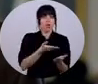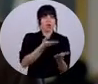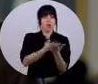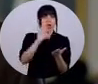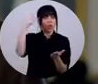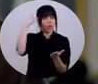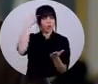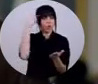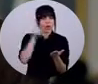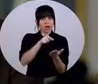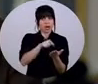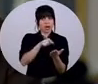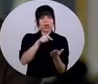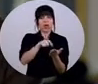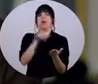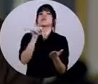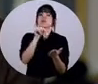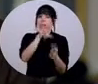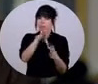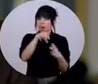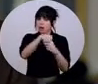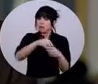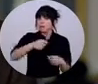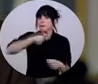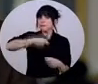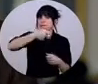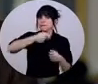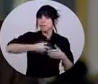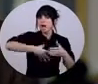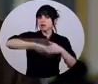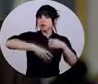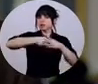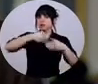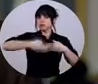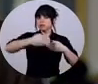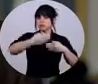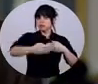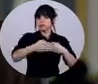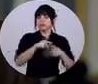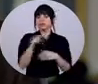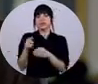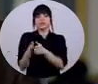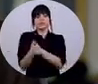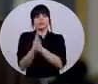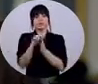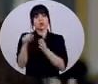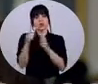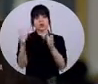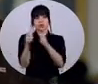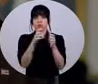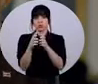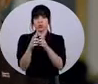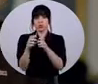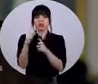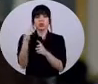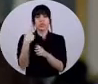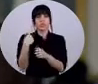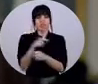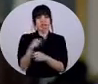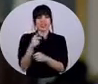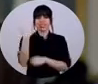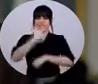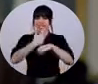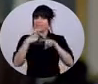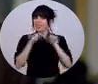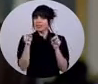propuestas, entre la oferta gubernamental, que también integró pagos adicionales sucesivos, y la silucitud de los gremios,